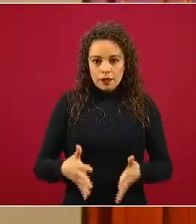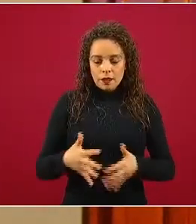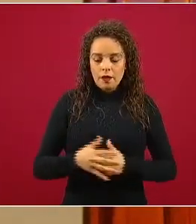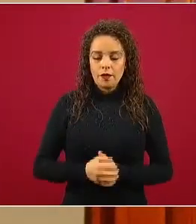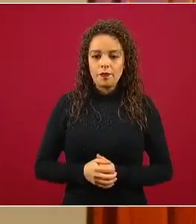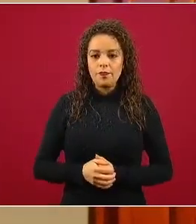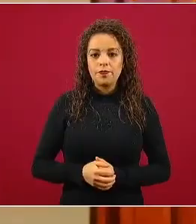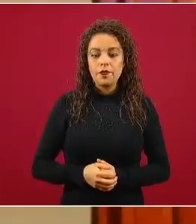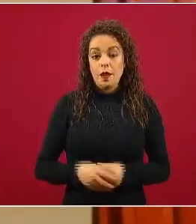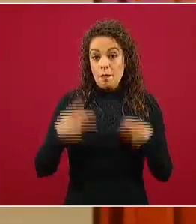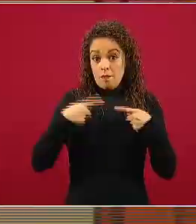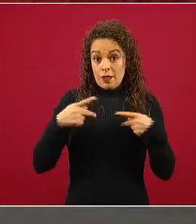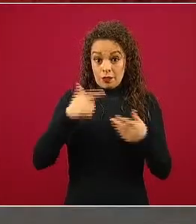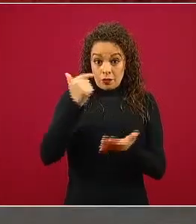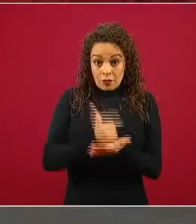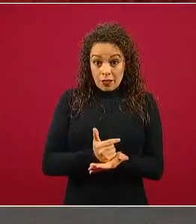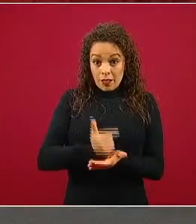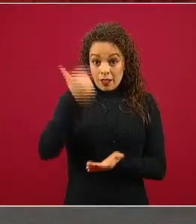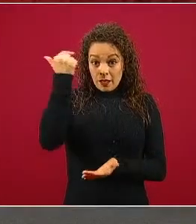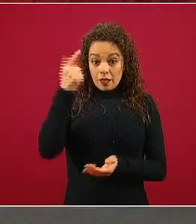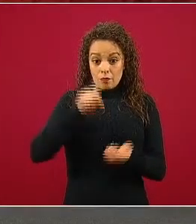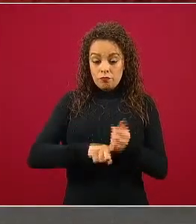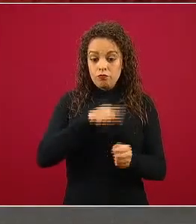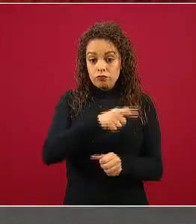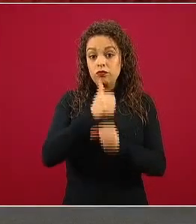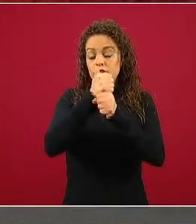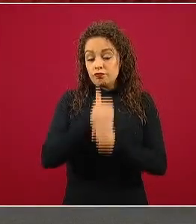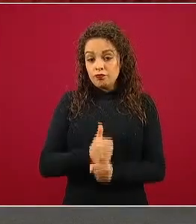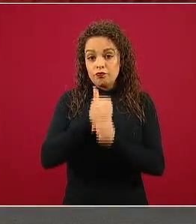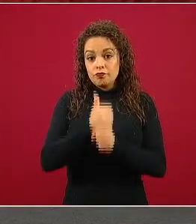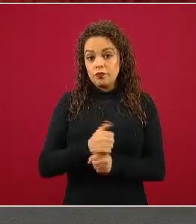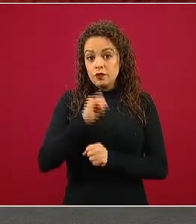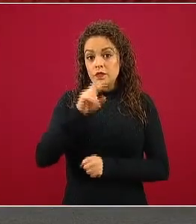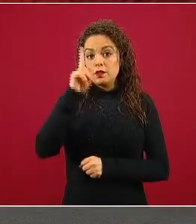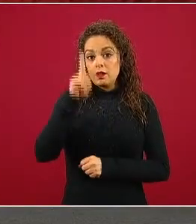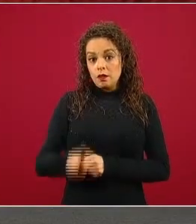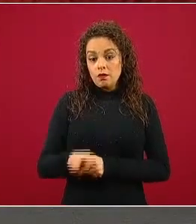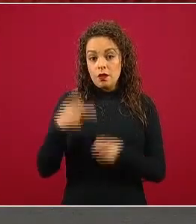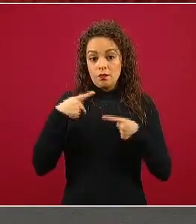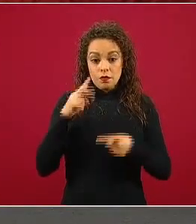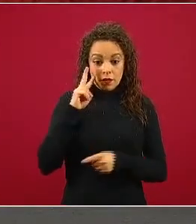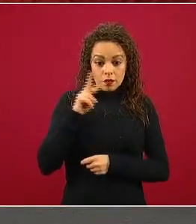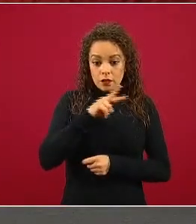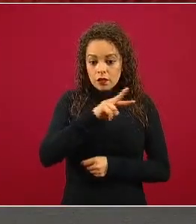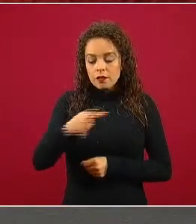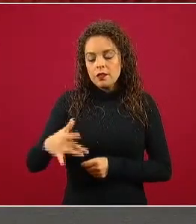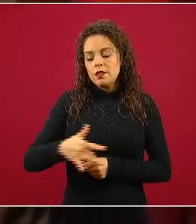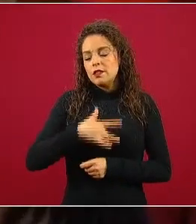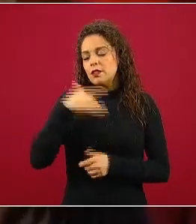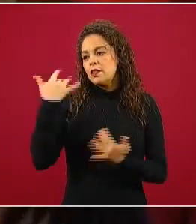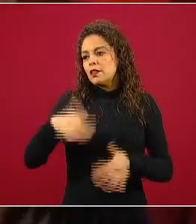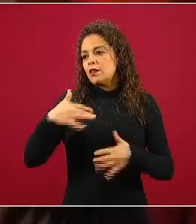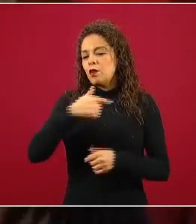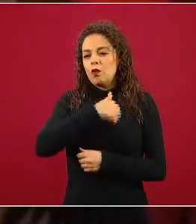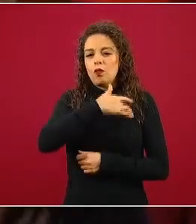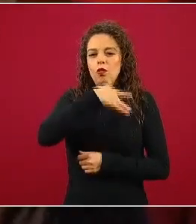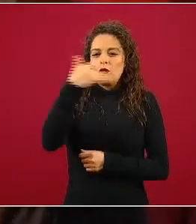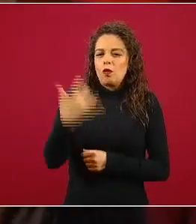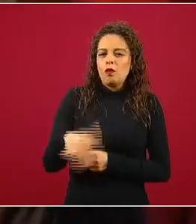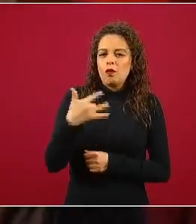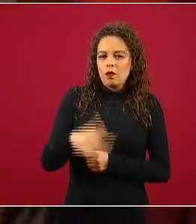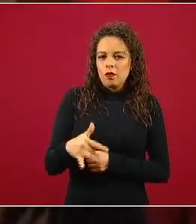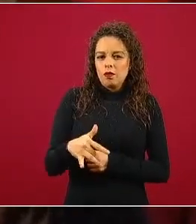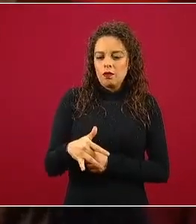estado crítico, en este estado de sufrimiento que también afecta las emociones del personal de salud y sobre todo en cuanto al estigma que